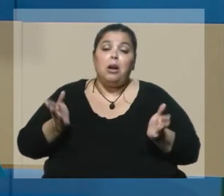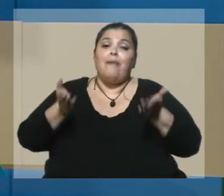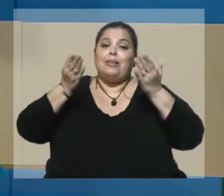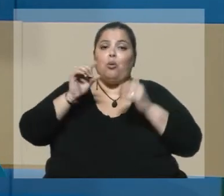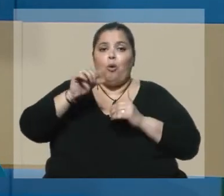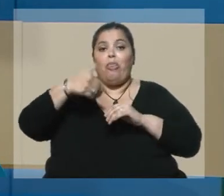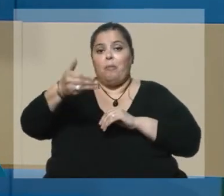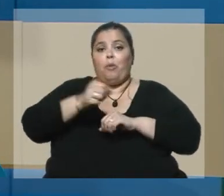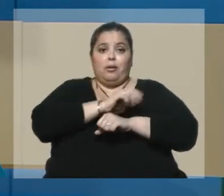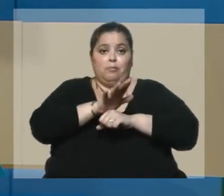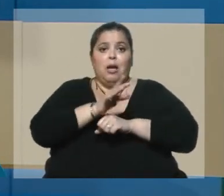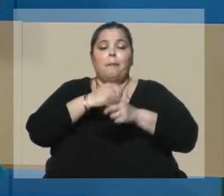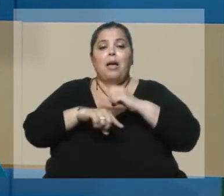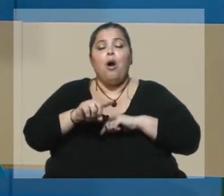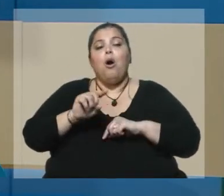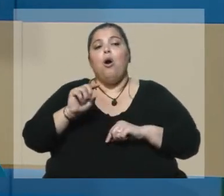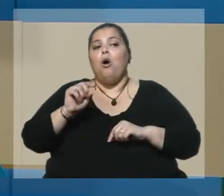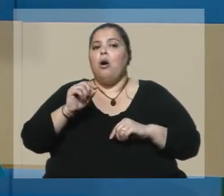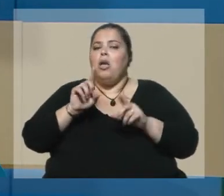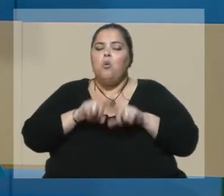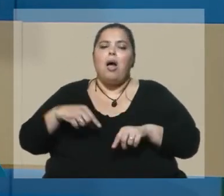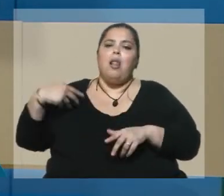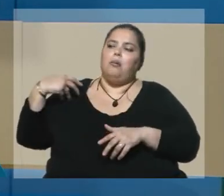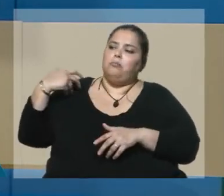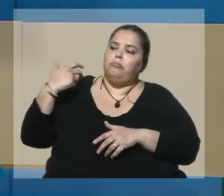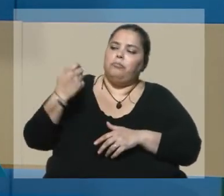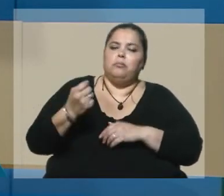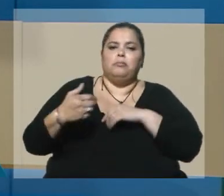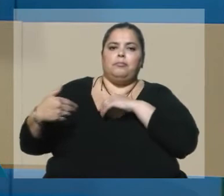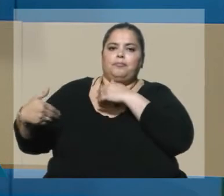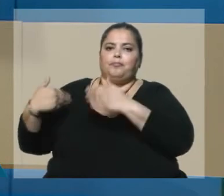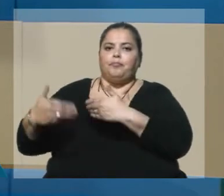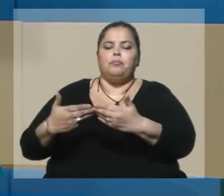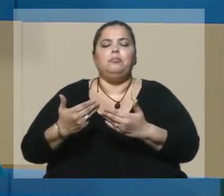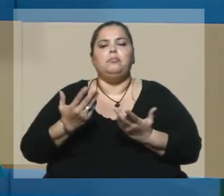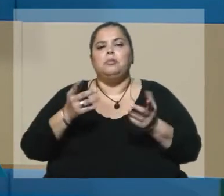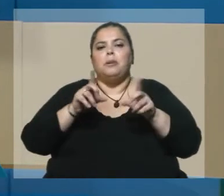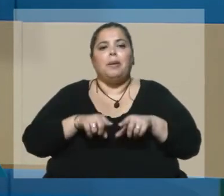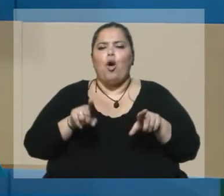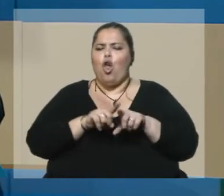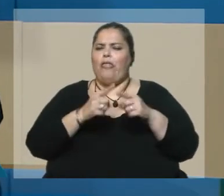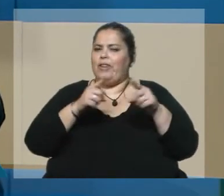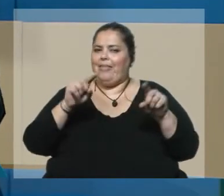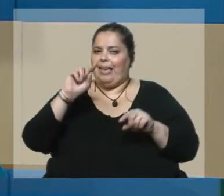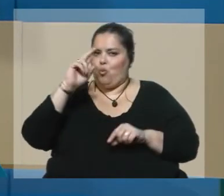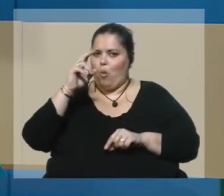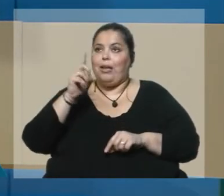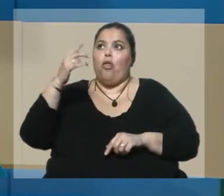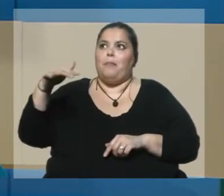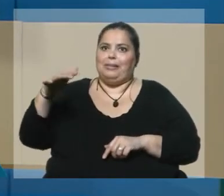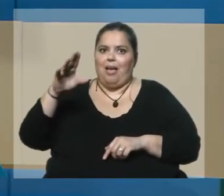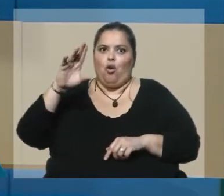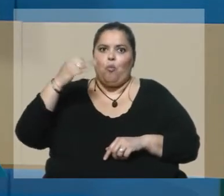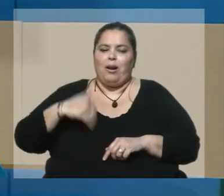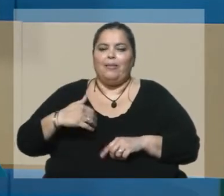por los precios internacionales pero arrastra Si se quiere quizás no no como Uruguay y no tanto como Argentina pero arrastra